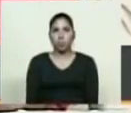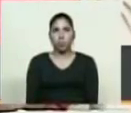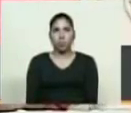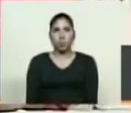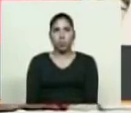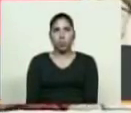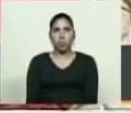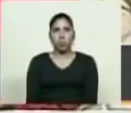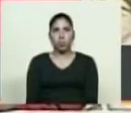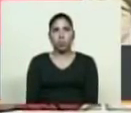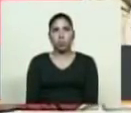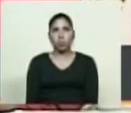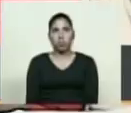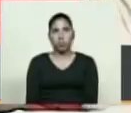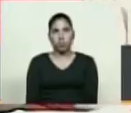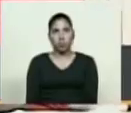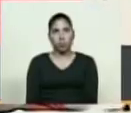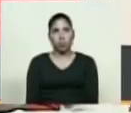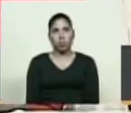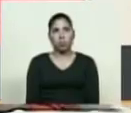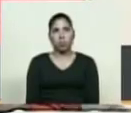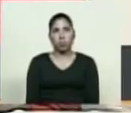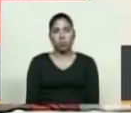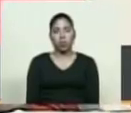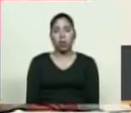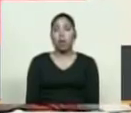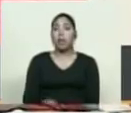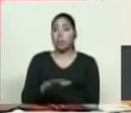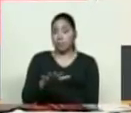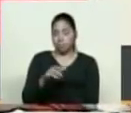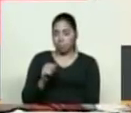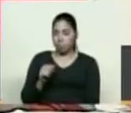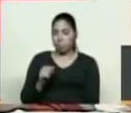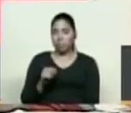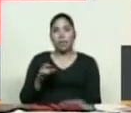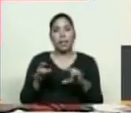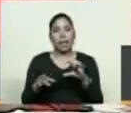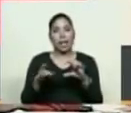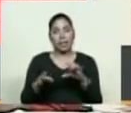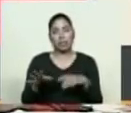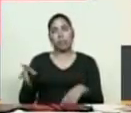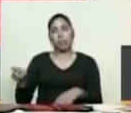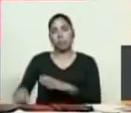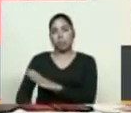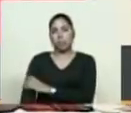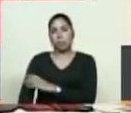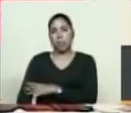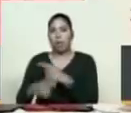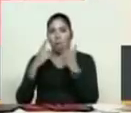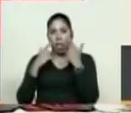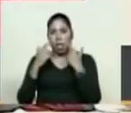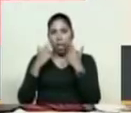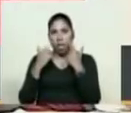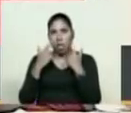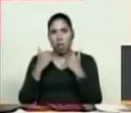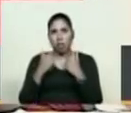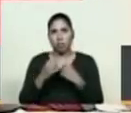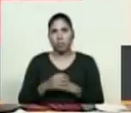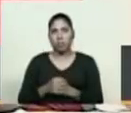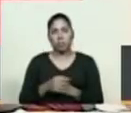Elecciones, claro, este carnet, ¿qué me va a permitir? Ahí comienzan los amargados a chillar. Para ganar una elección hay que estar